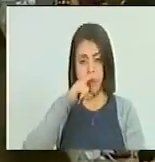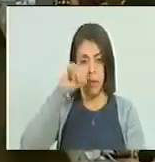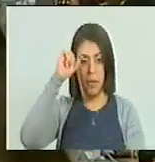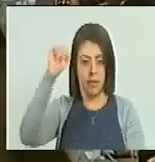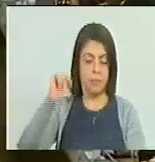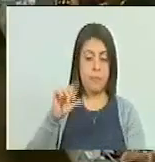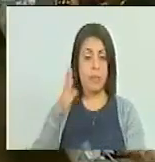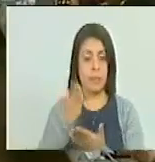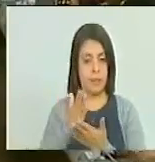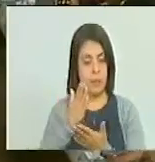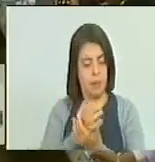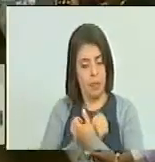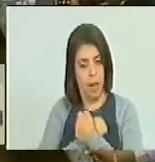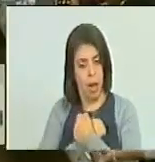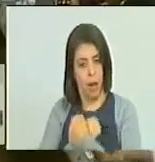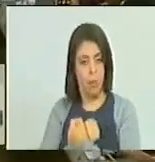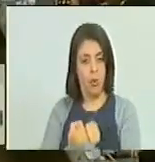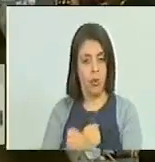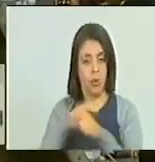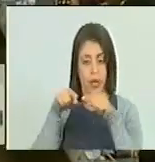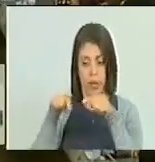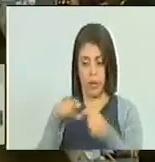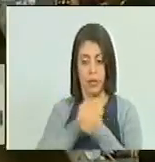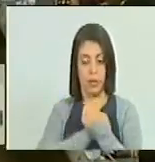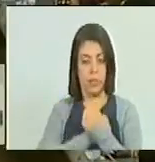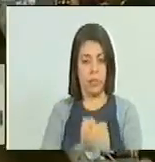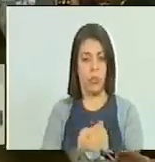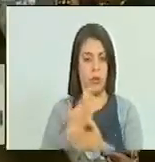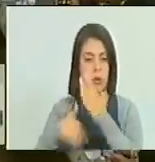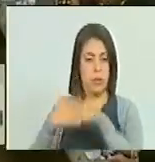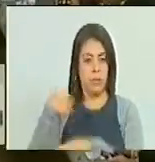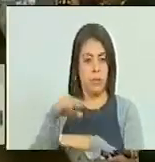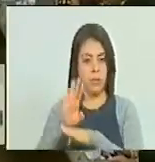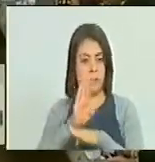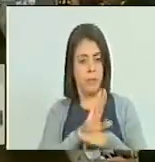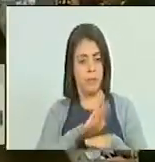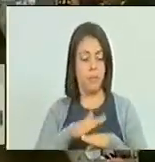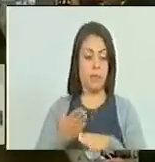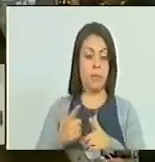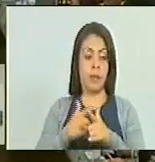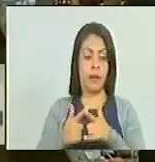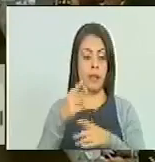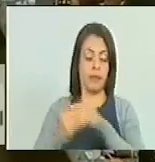siempre eligió el amor. Y ese amor, que en un principio fue para proteger,